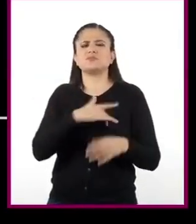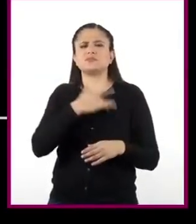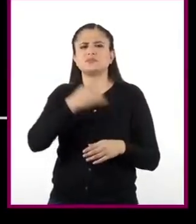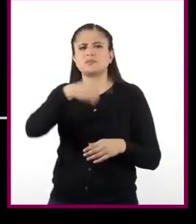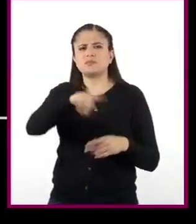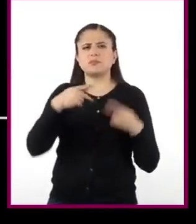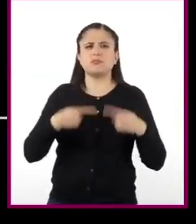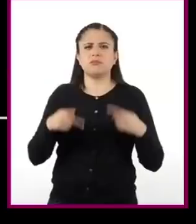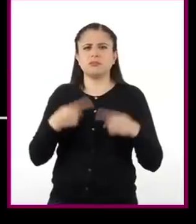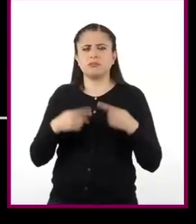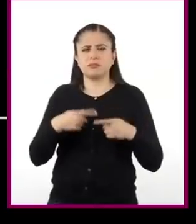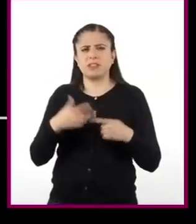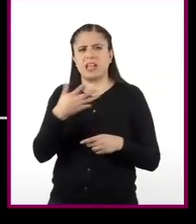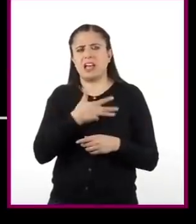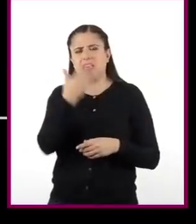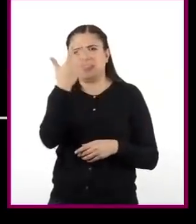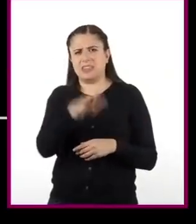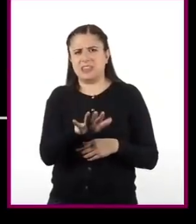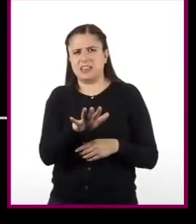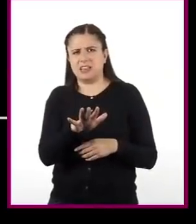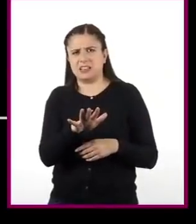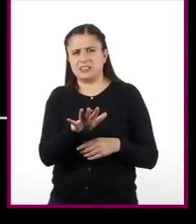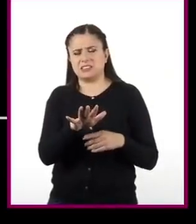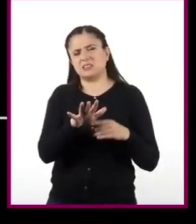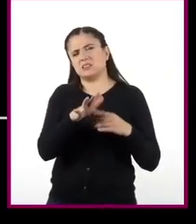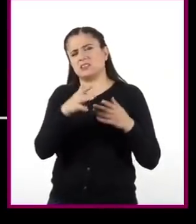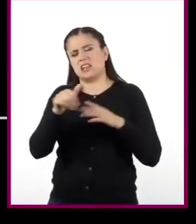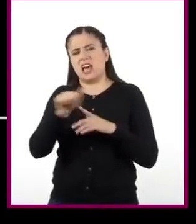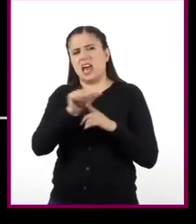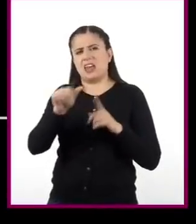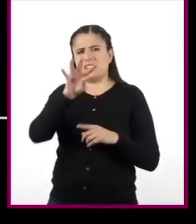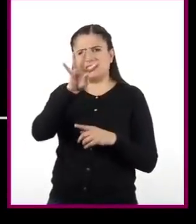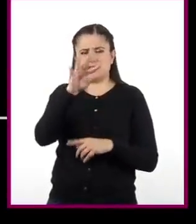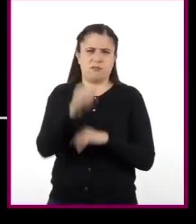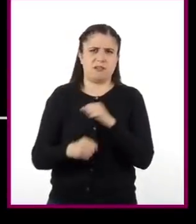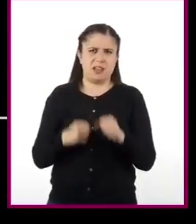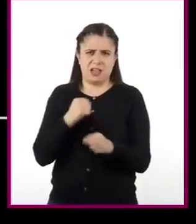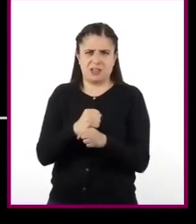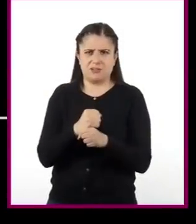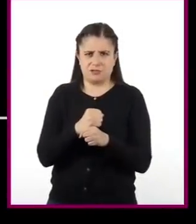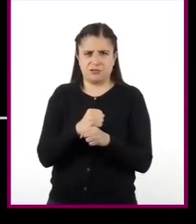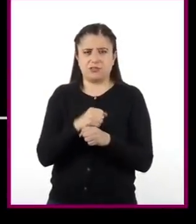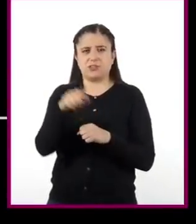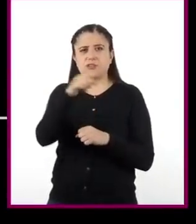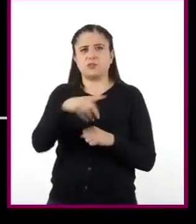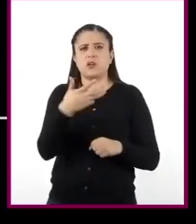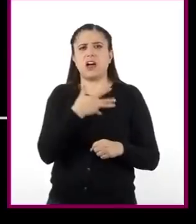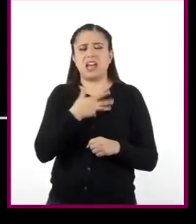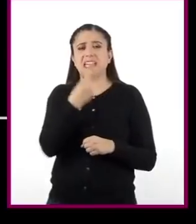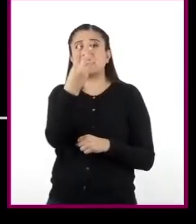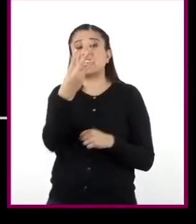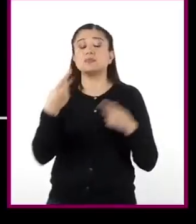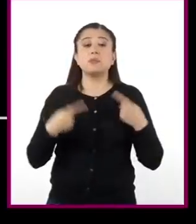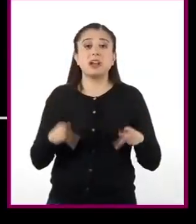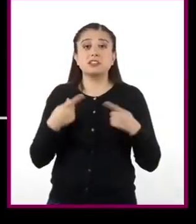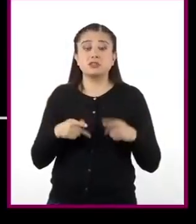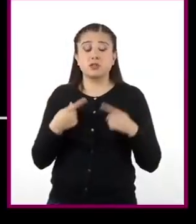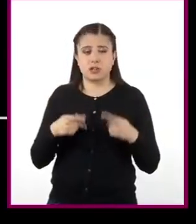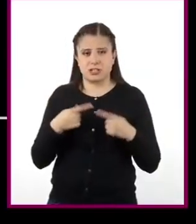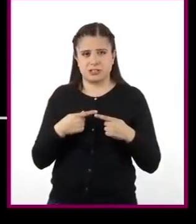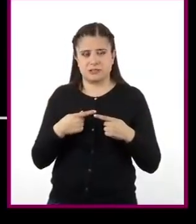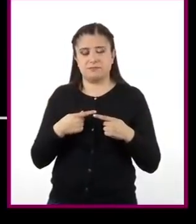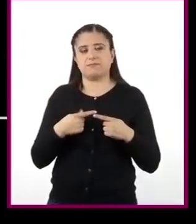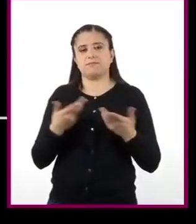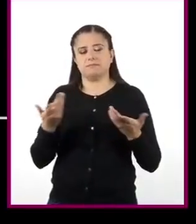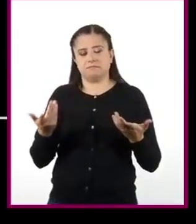las personas que tienen entre 10 y 19 años. Muy bien, aquí tenemos solo 3 personas.